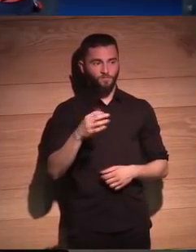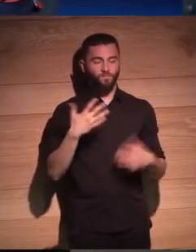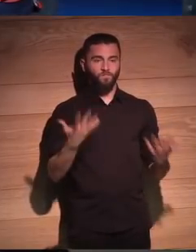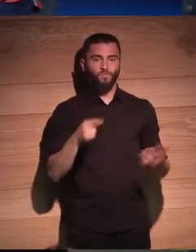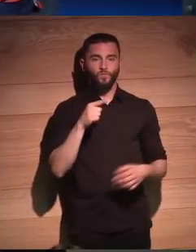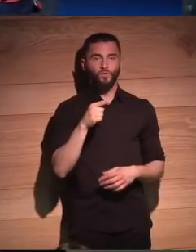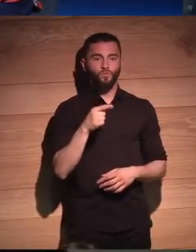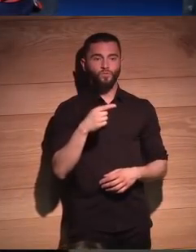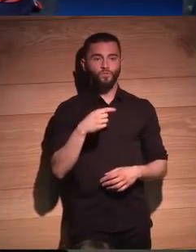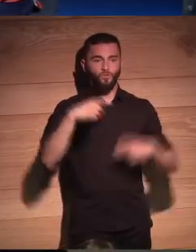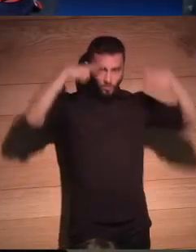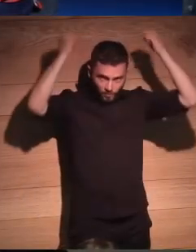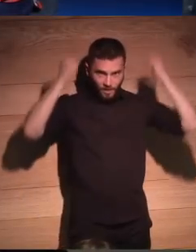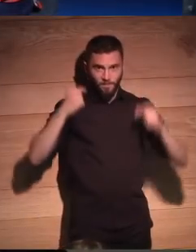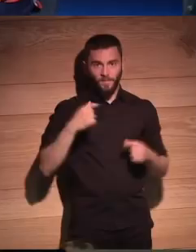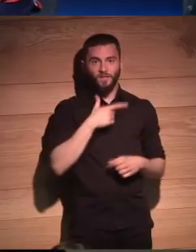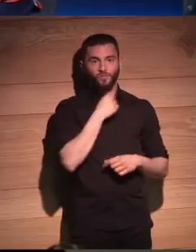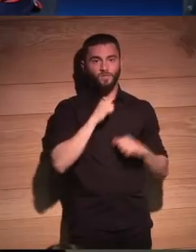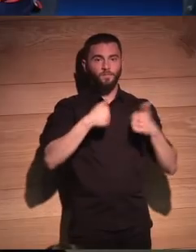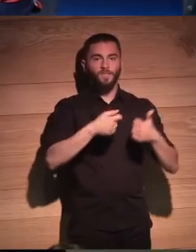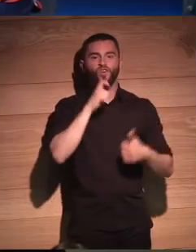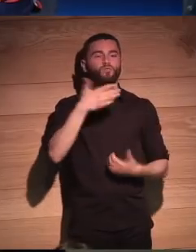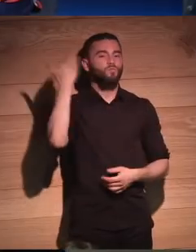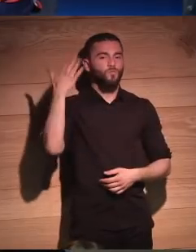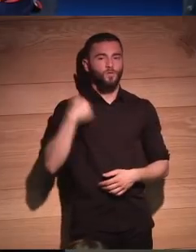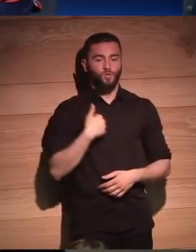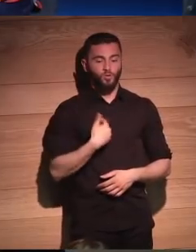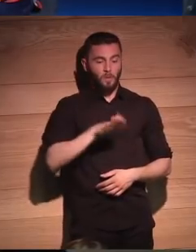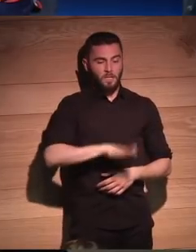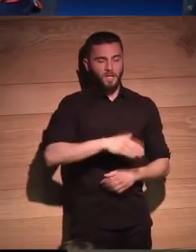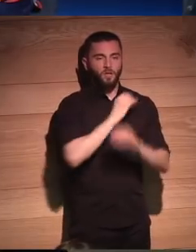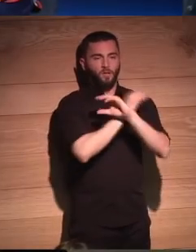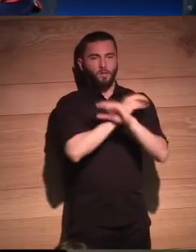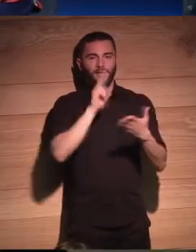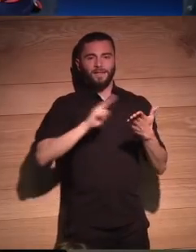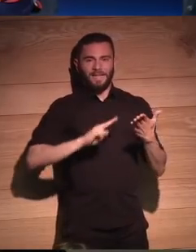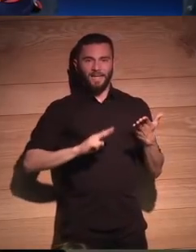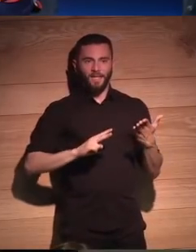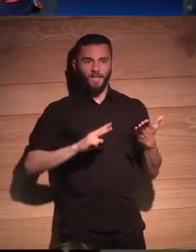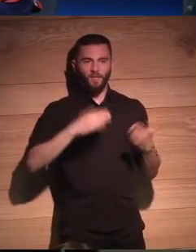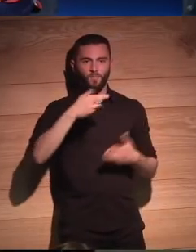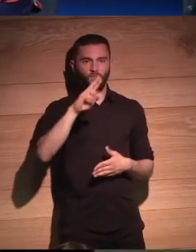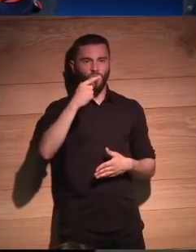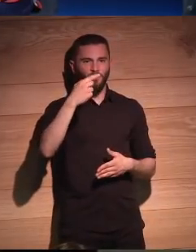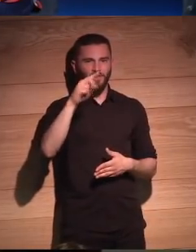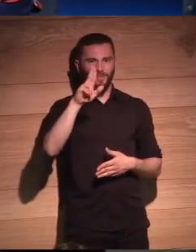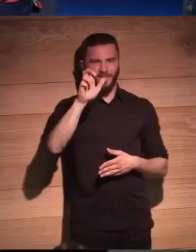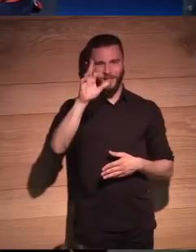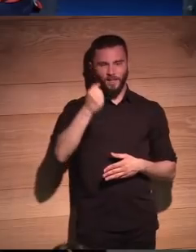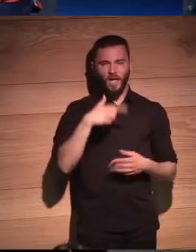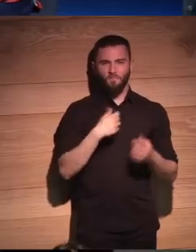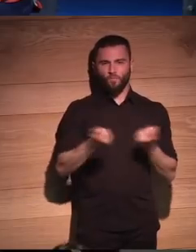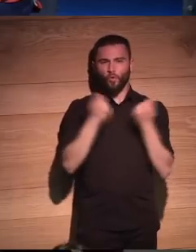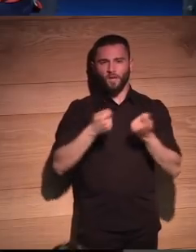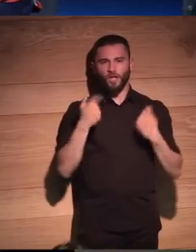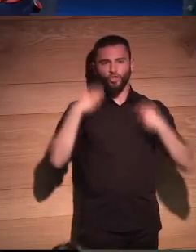porque de niño yo recuerdo haber leído algún TVO de cuando publicaba Bruguera, supongo que sería